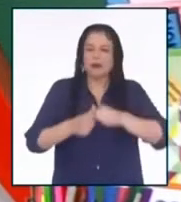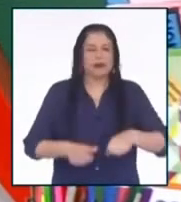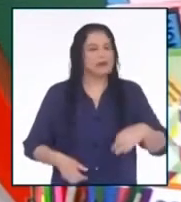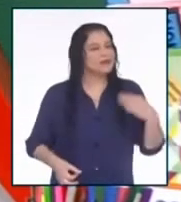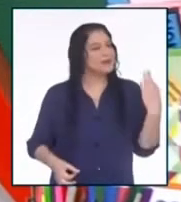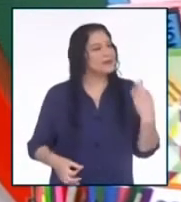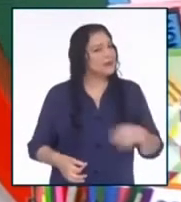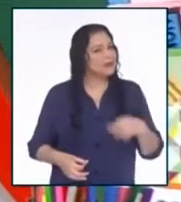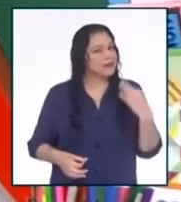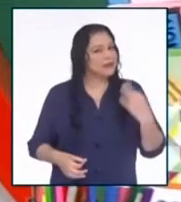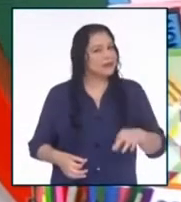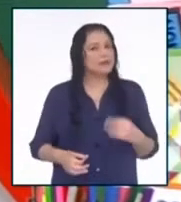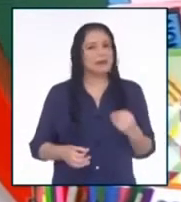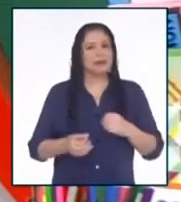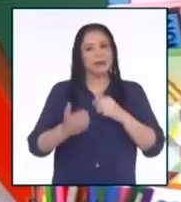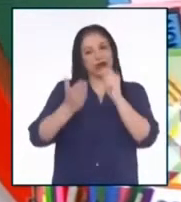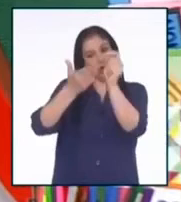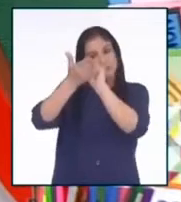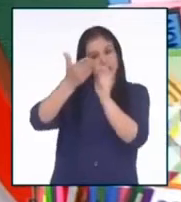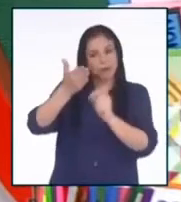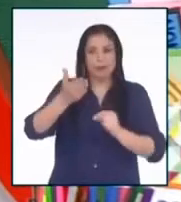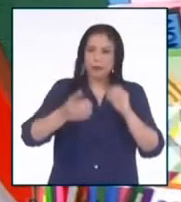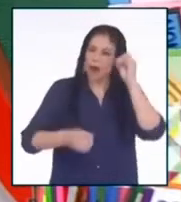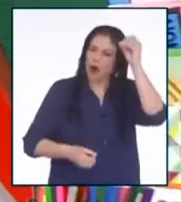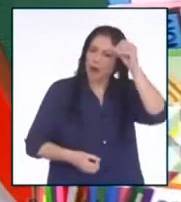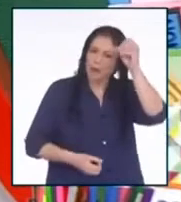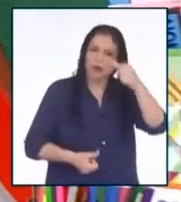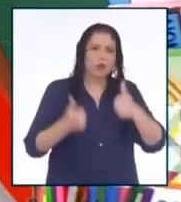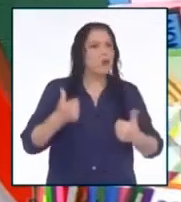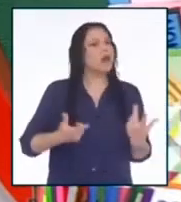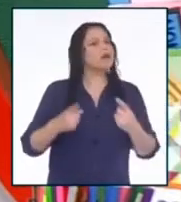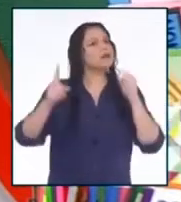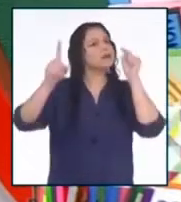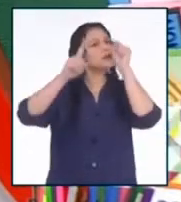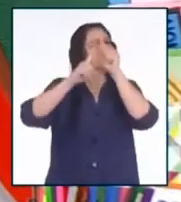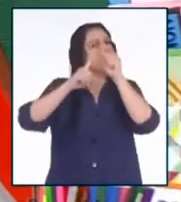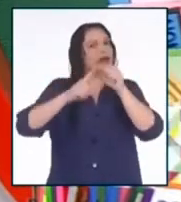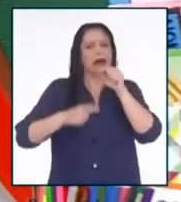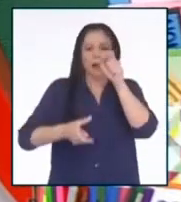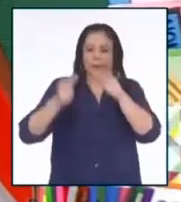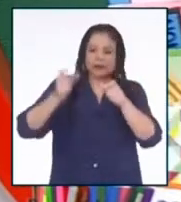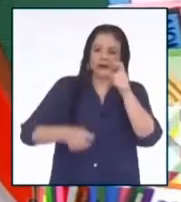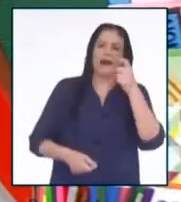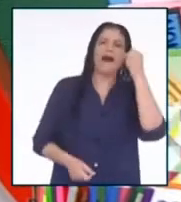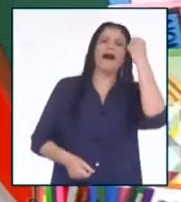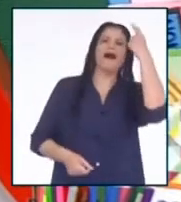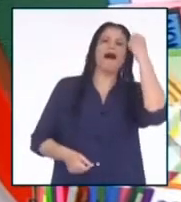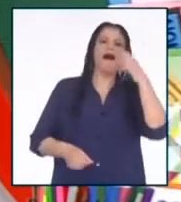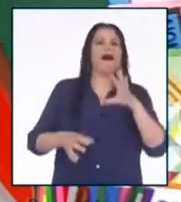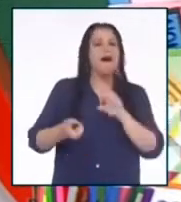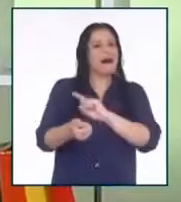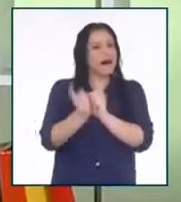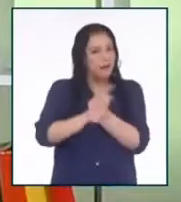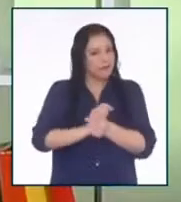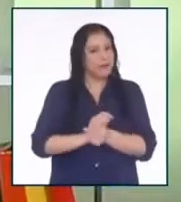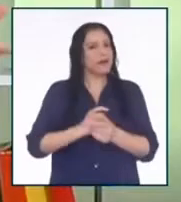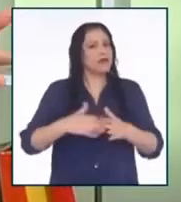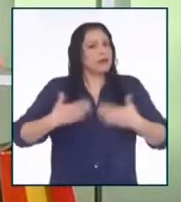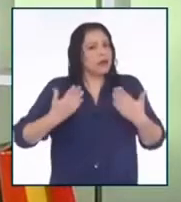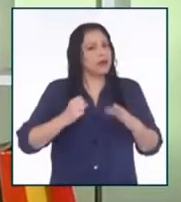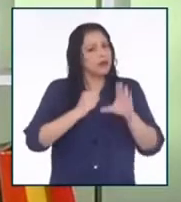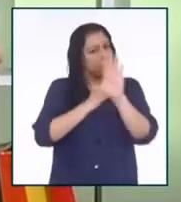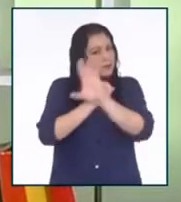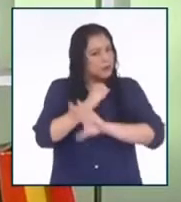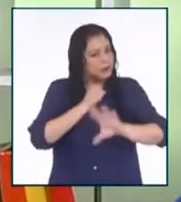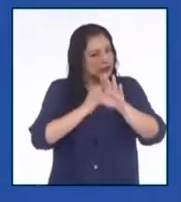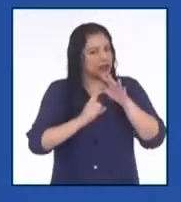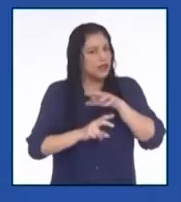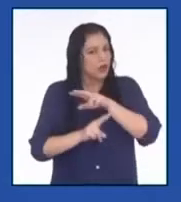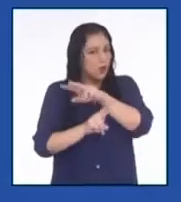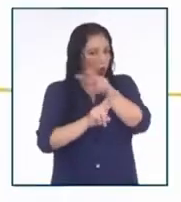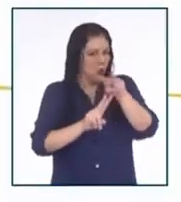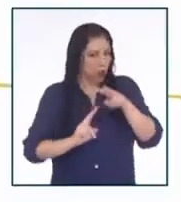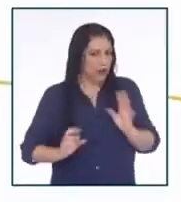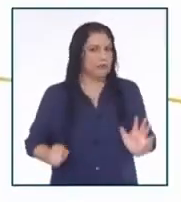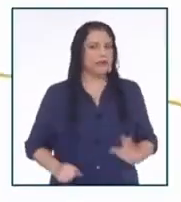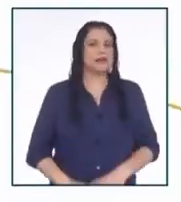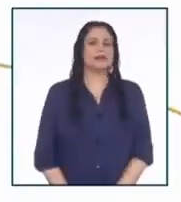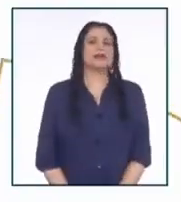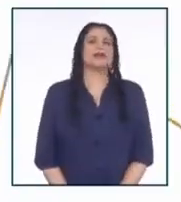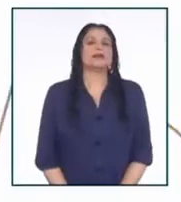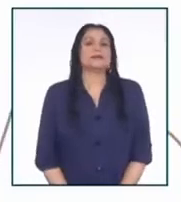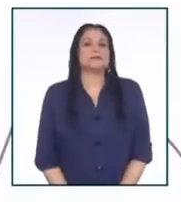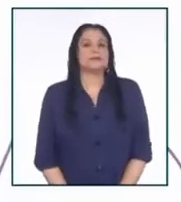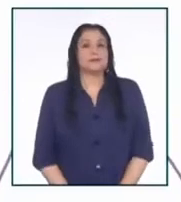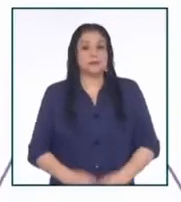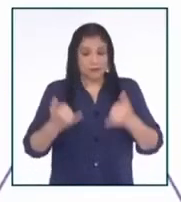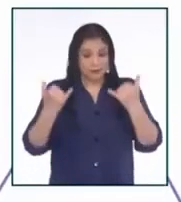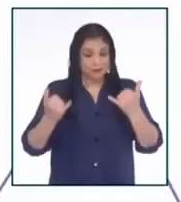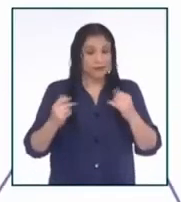porque el artículo de opinión que escribimos tenía el propósito de convencer a la población en el cuidado del ambiente. Y ahora, Steph, ¿qué haremos?